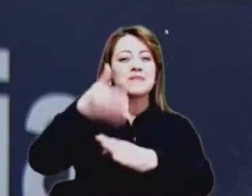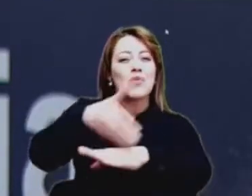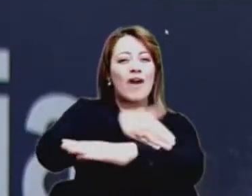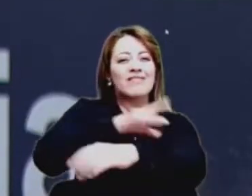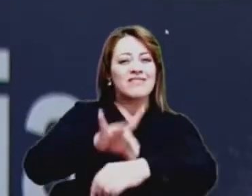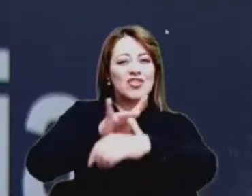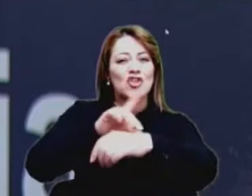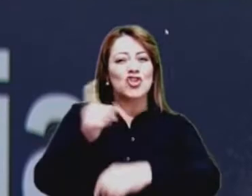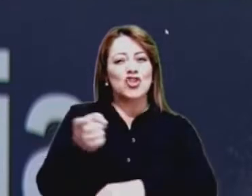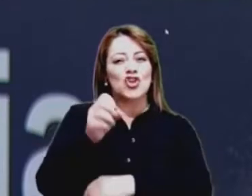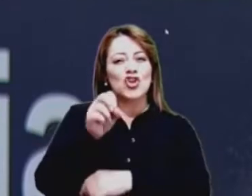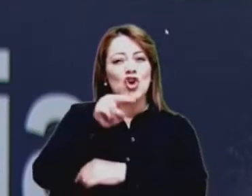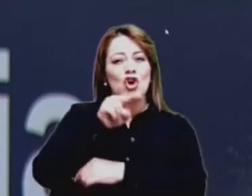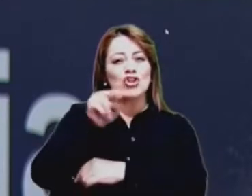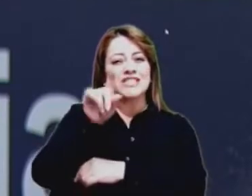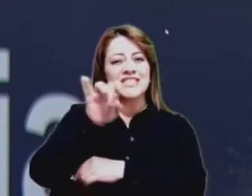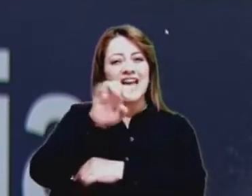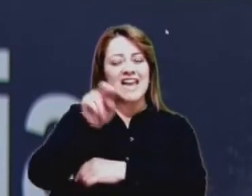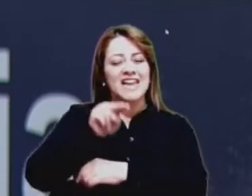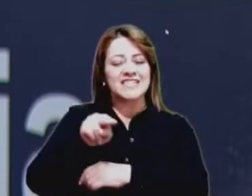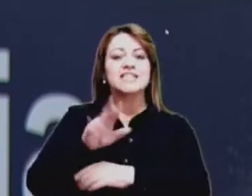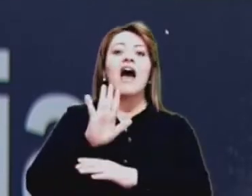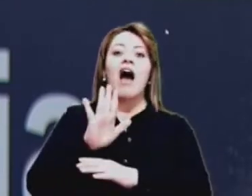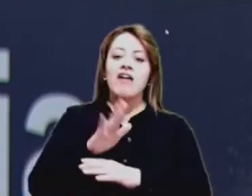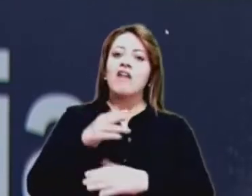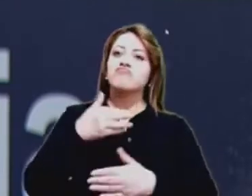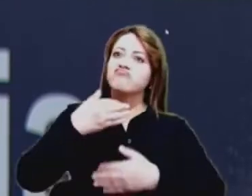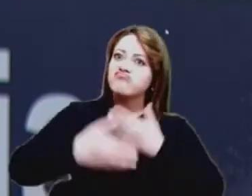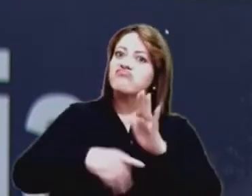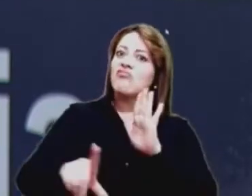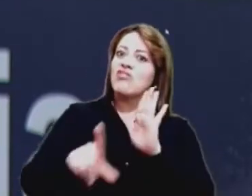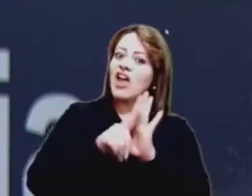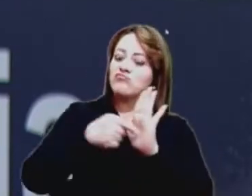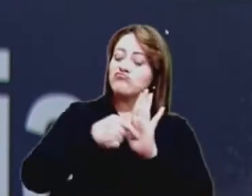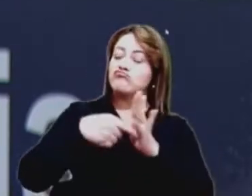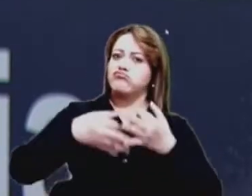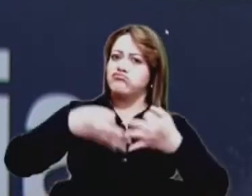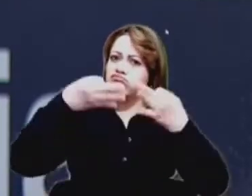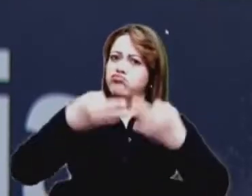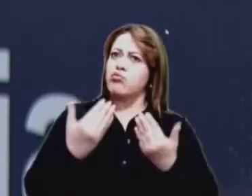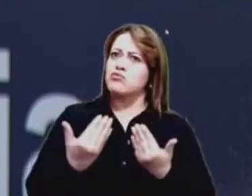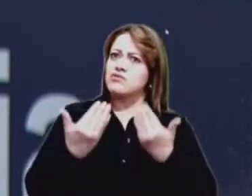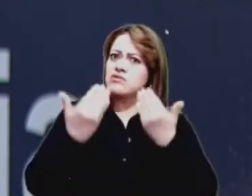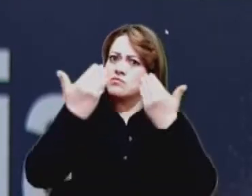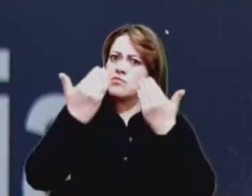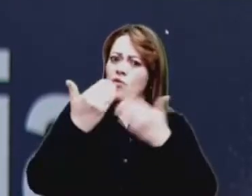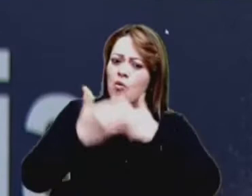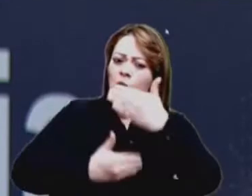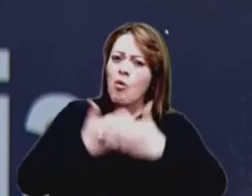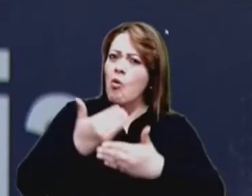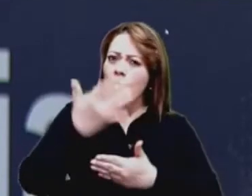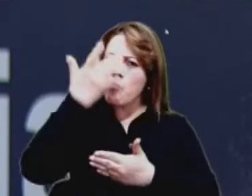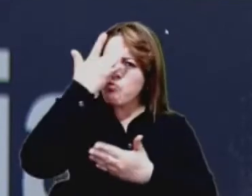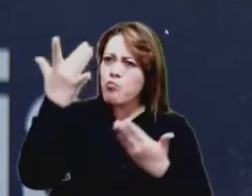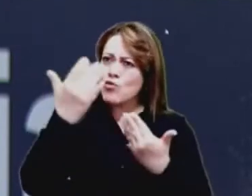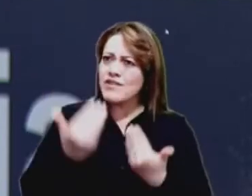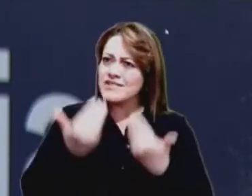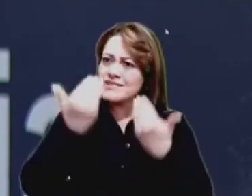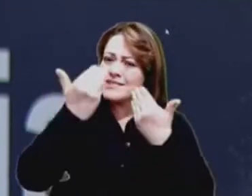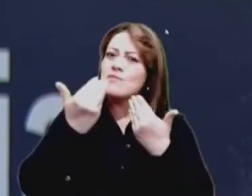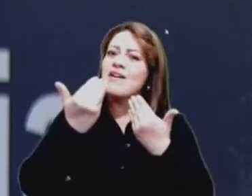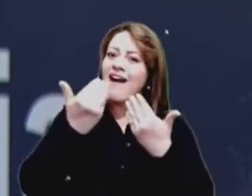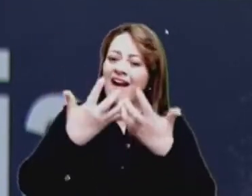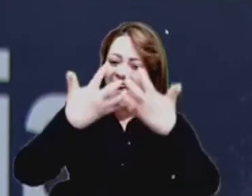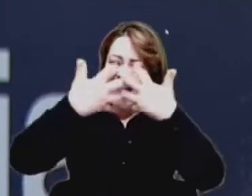reforzó esa función en muy buena hora porque desde la agencia que